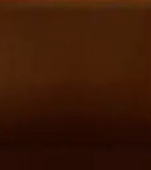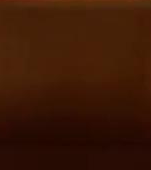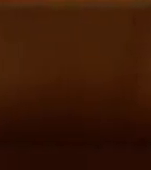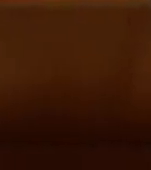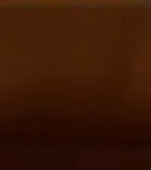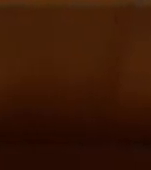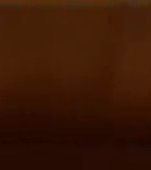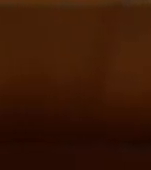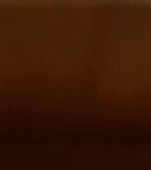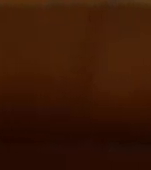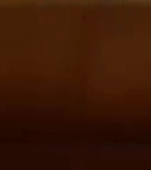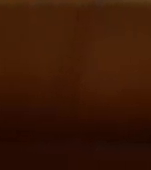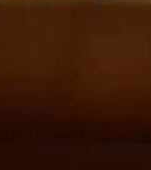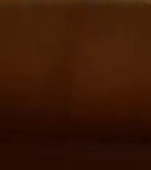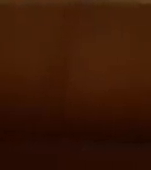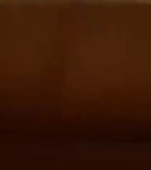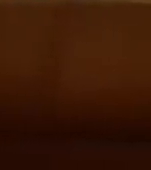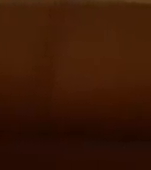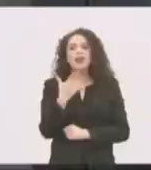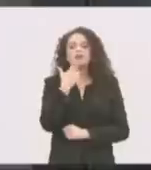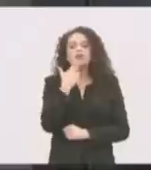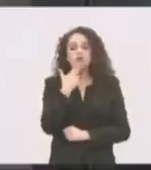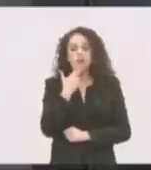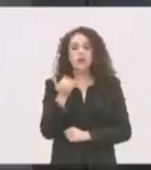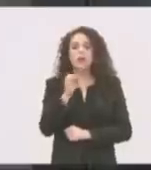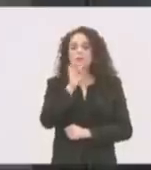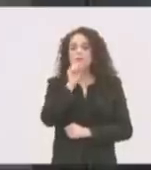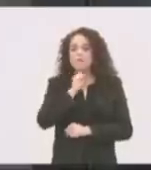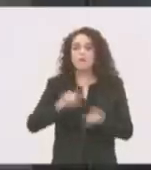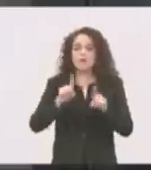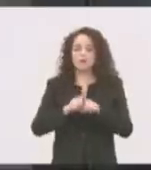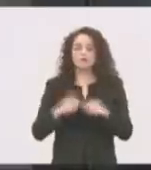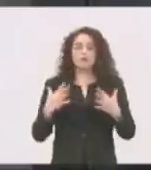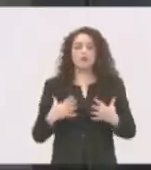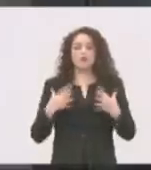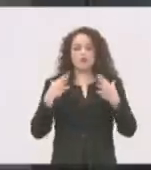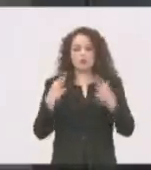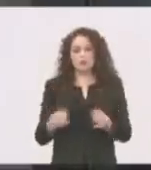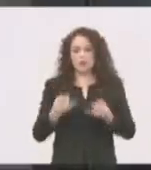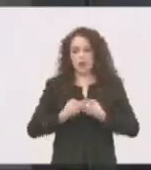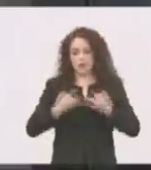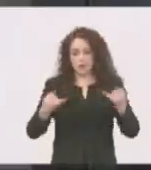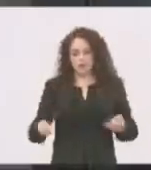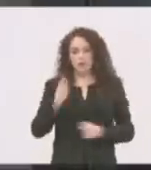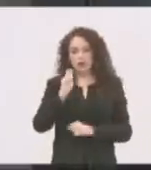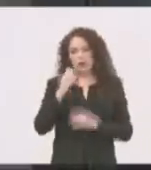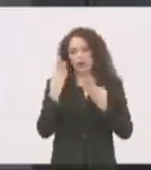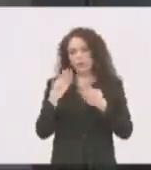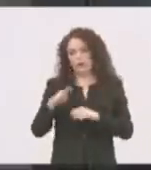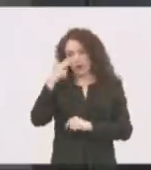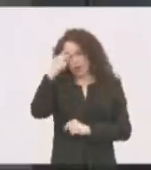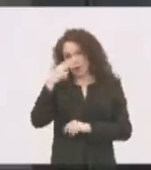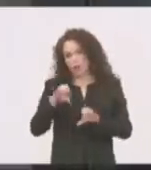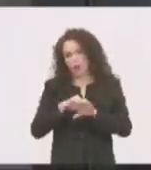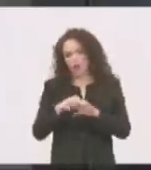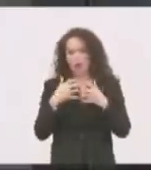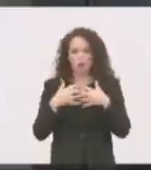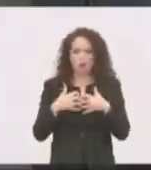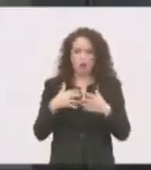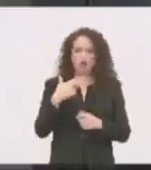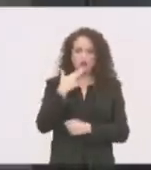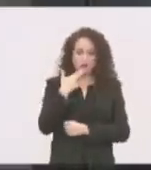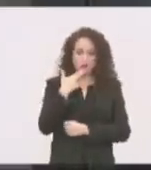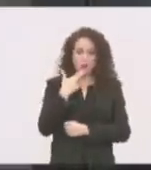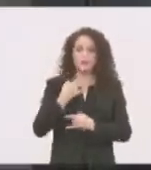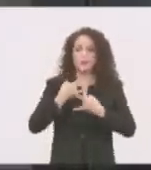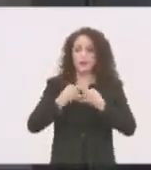su historia y sus funciones, así como la fundación, historia y funciones del Banco de México. A lo largo de la historia, las